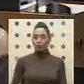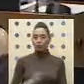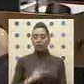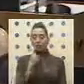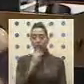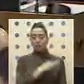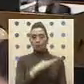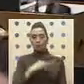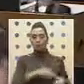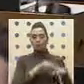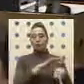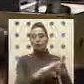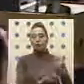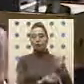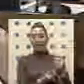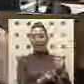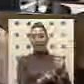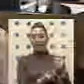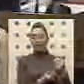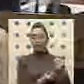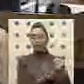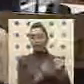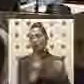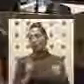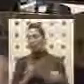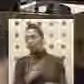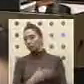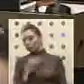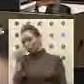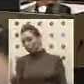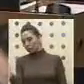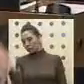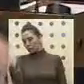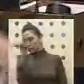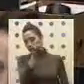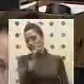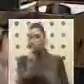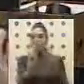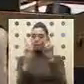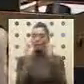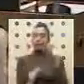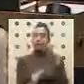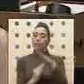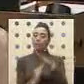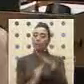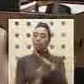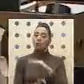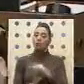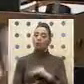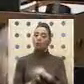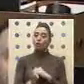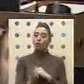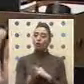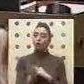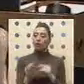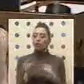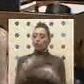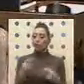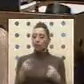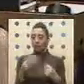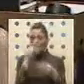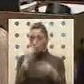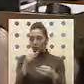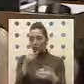ministro de Hacienda, presidente, que para nosotros siguen siendo temas pendientes los que hemos tratado de plantear a través de